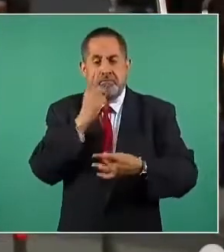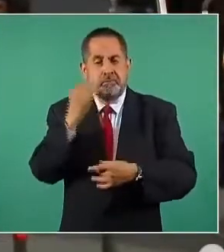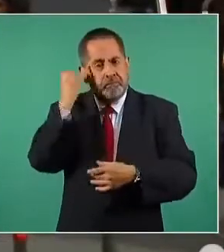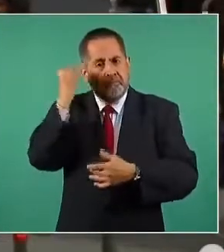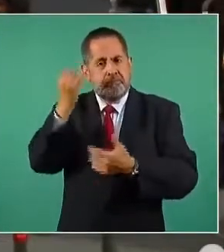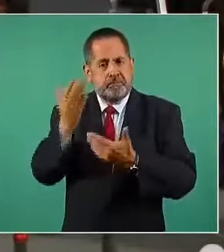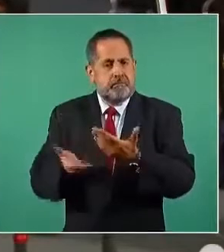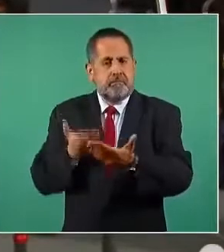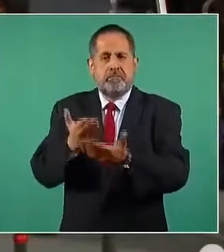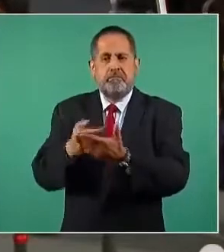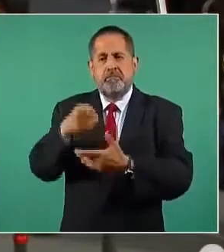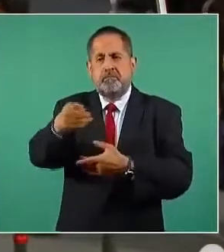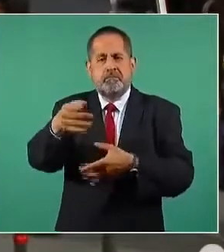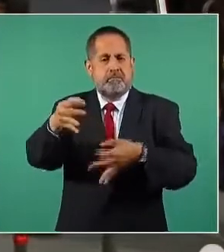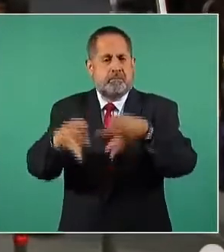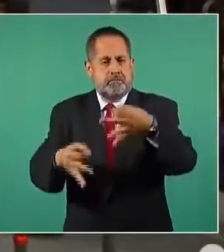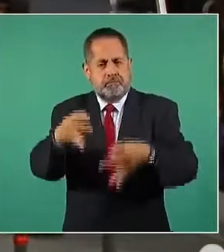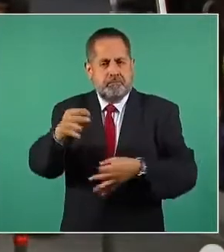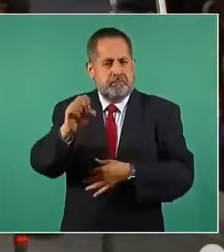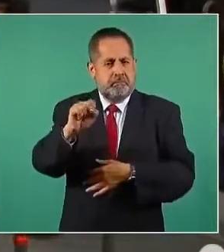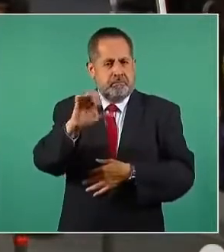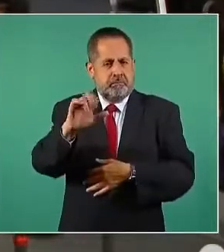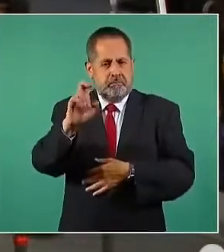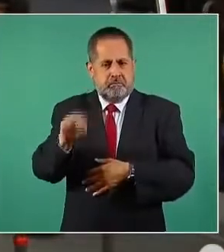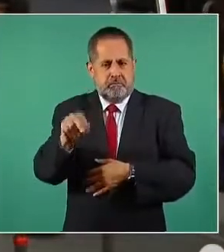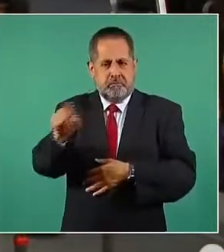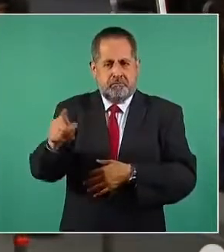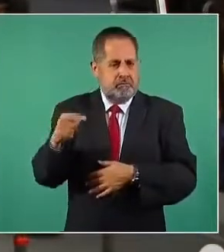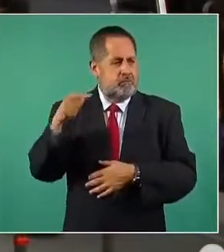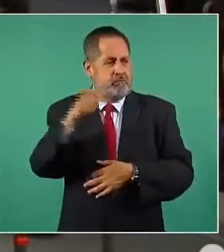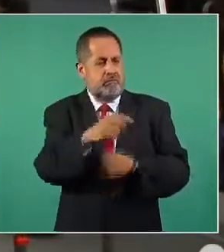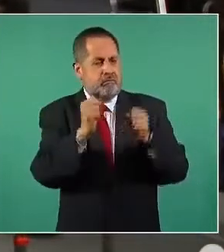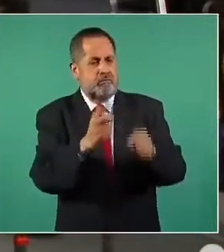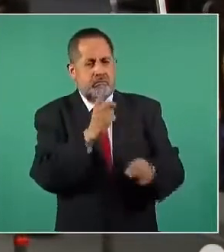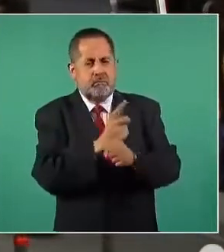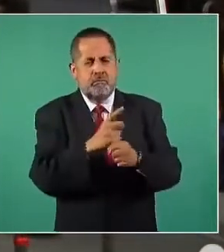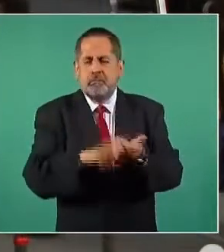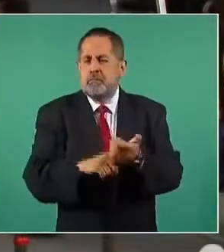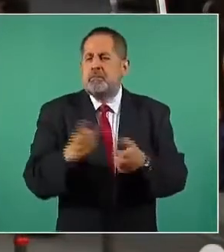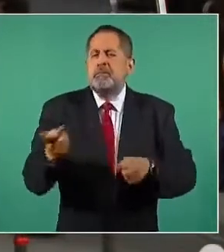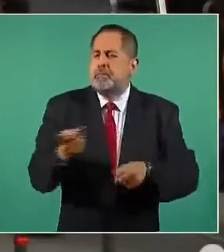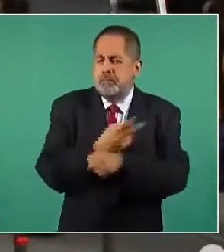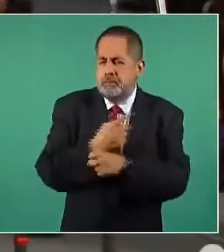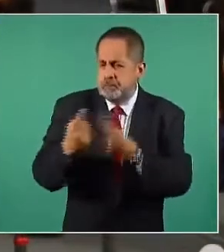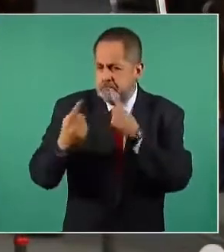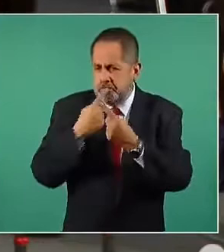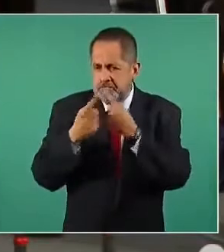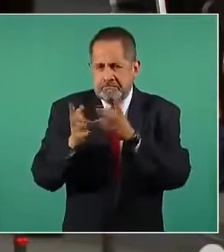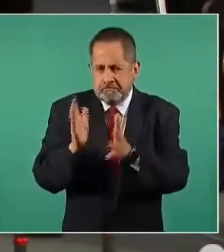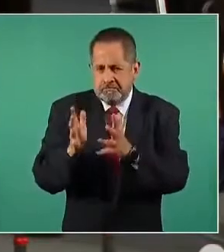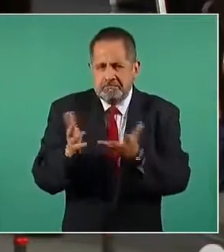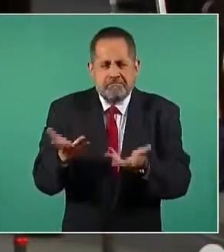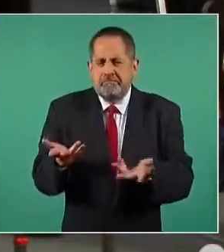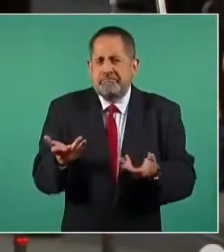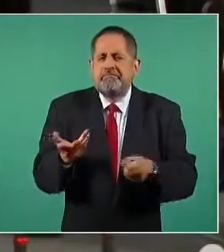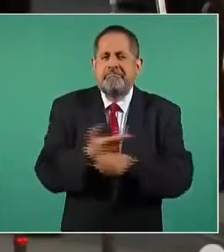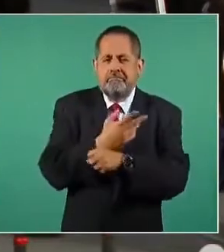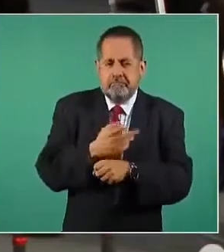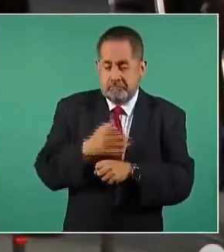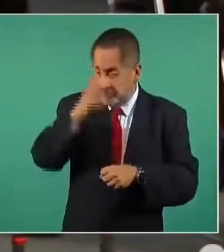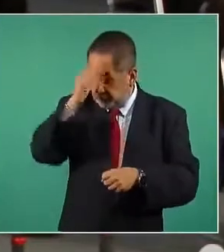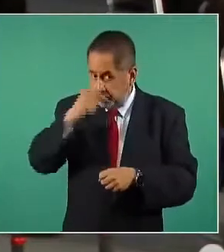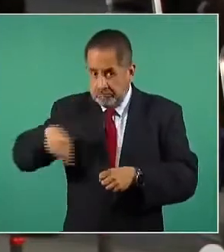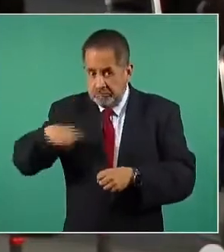al ministro presidente de la Suprema Corte el tema de que fuera de Seguridad Nacional. Preguntarle si ya le hizo el planteamiento y si